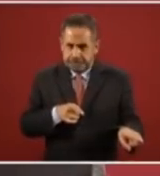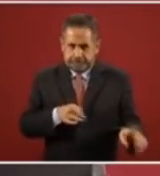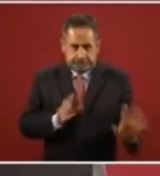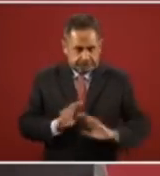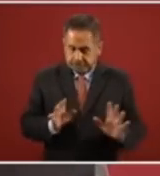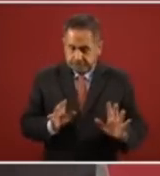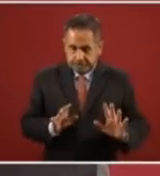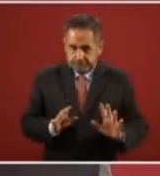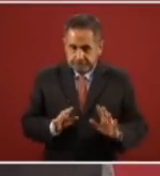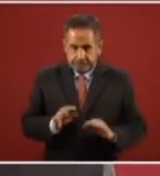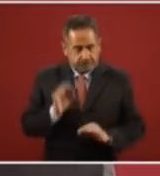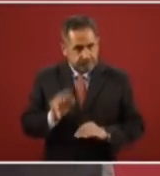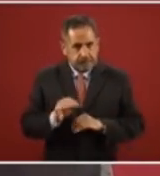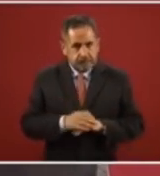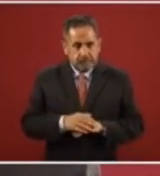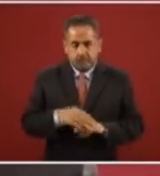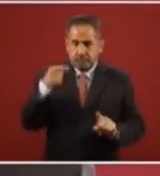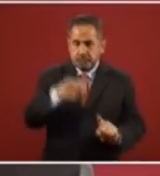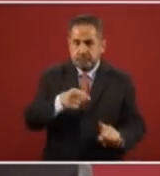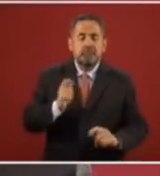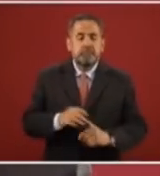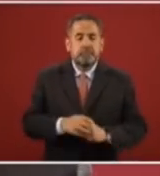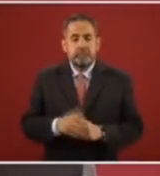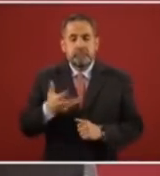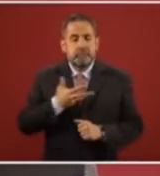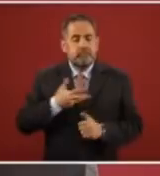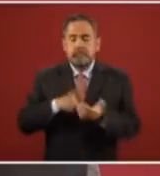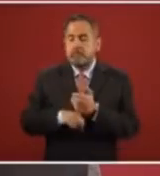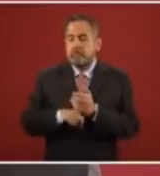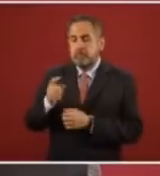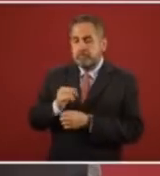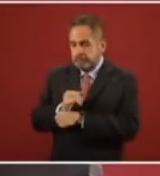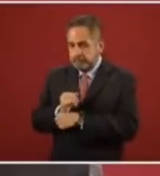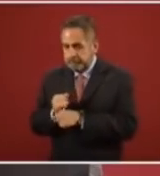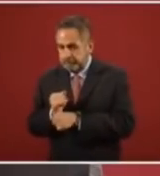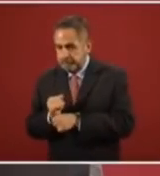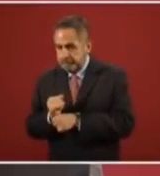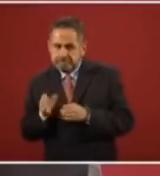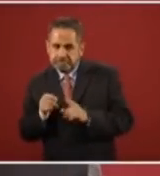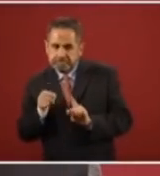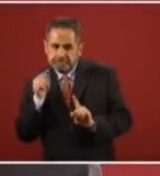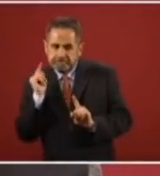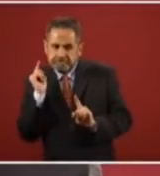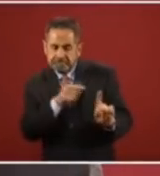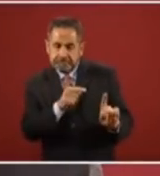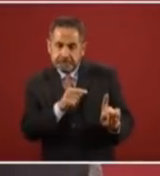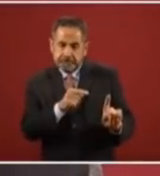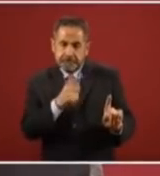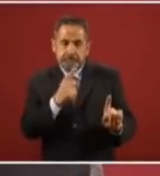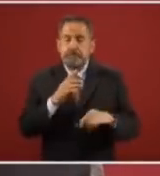De manera así muy puntual, tenemos una investigación abierta